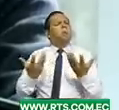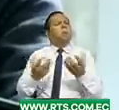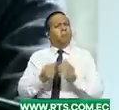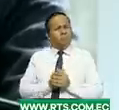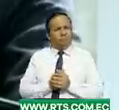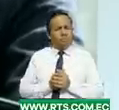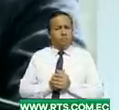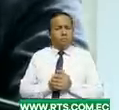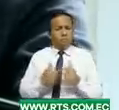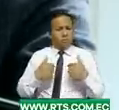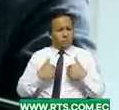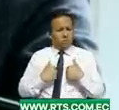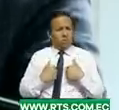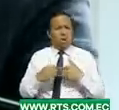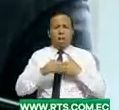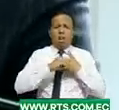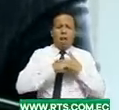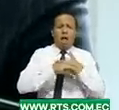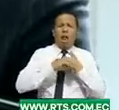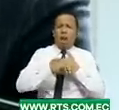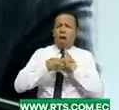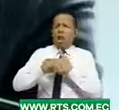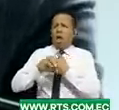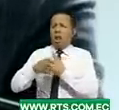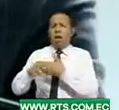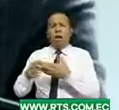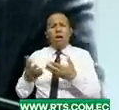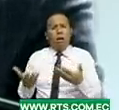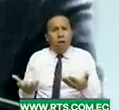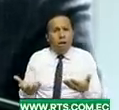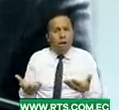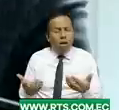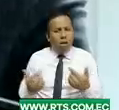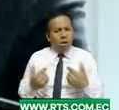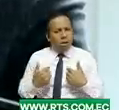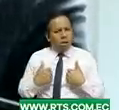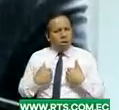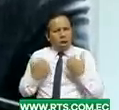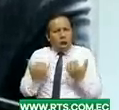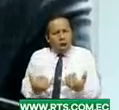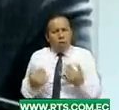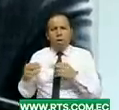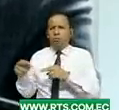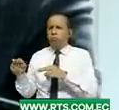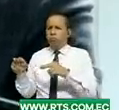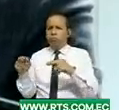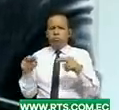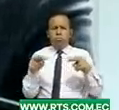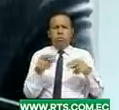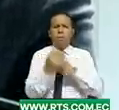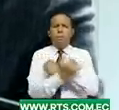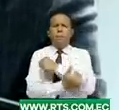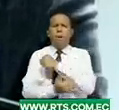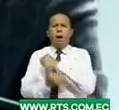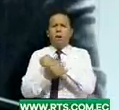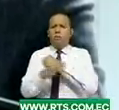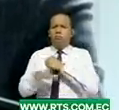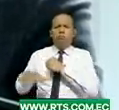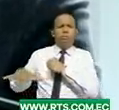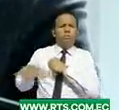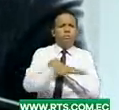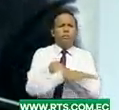campaña cuando el país me necesita dedicado a los